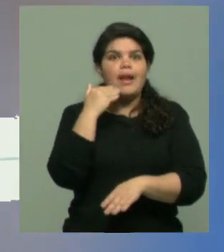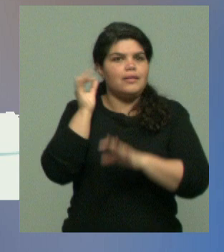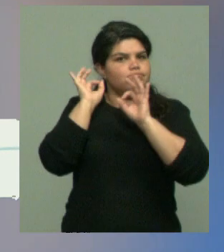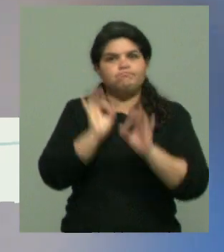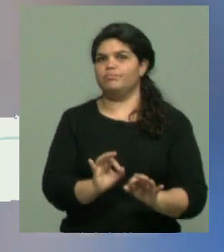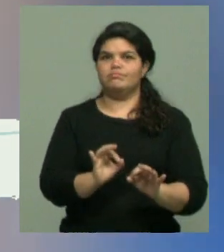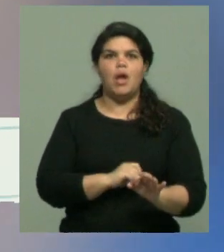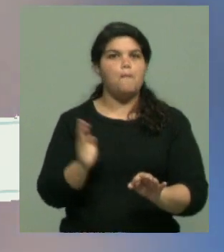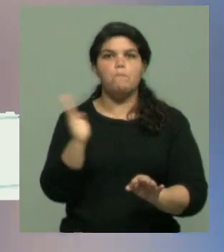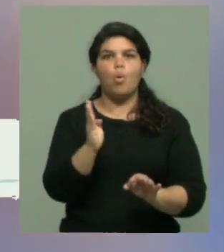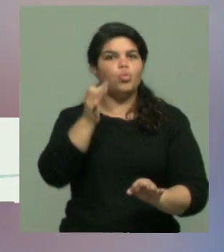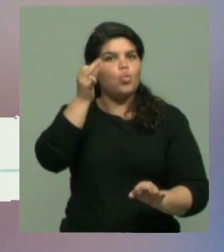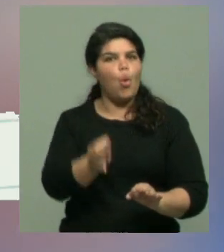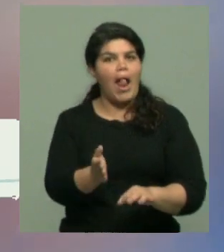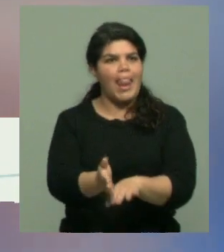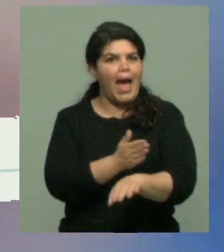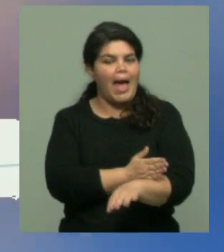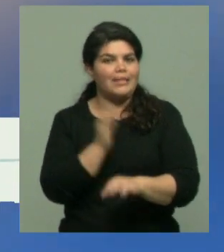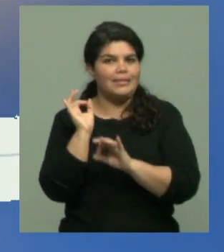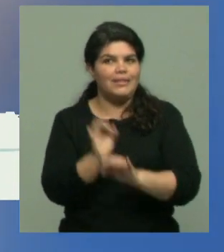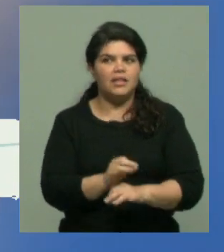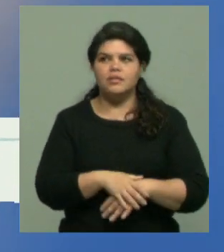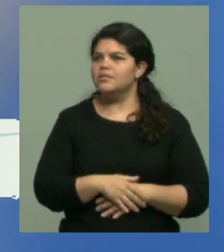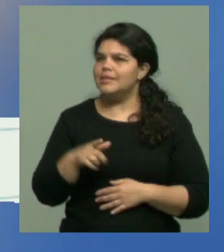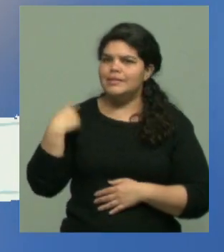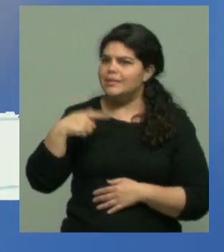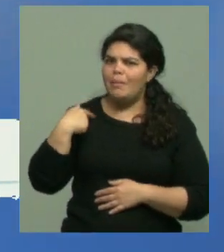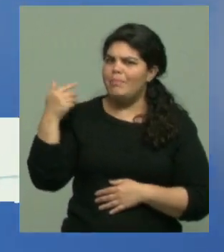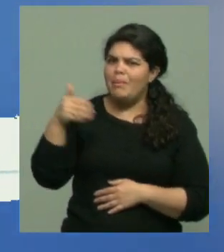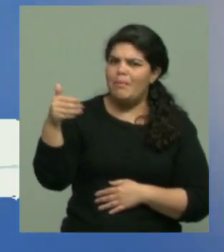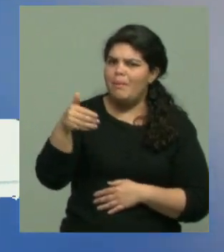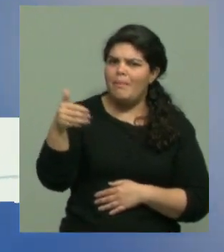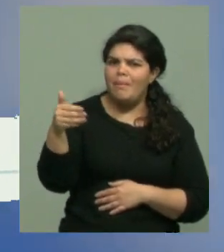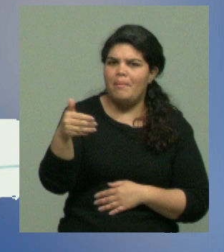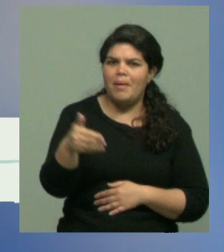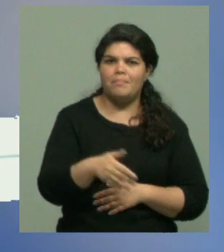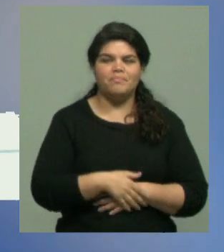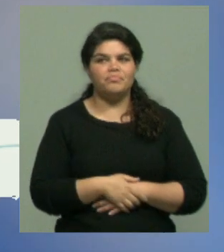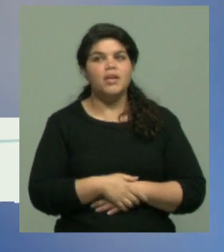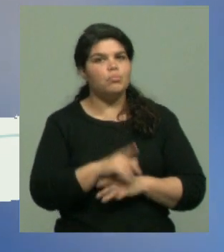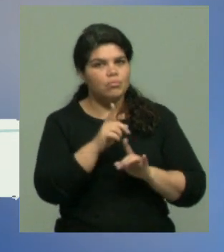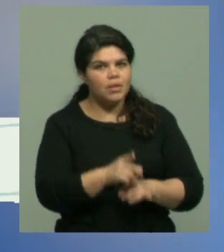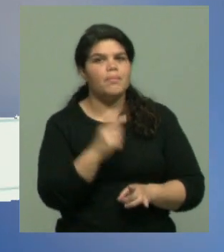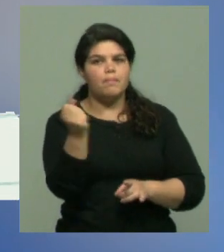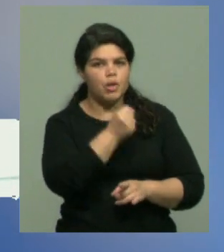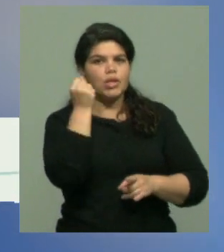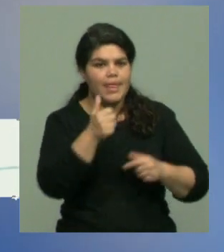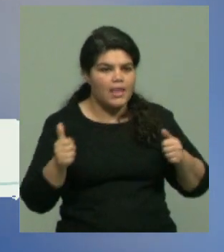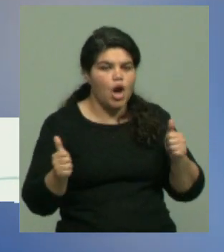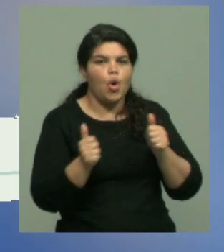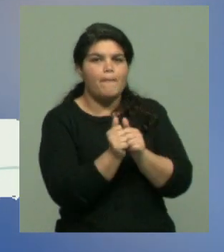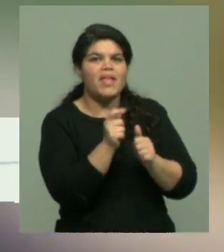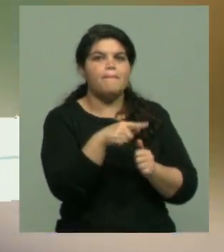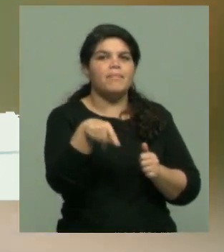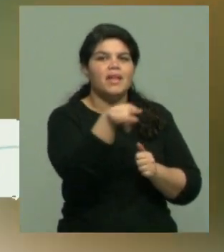La puntualidad, ¿no? Es terrible. Sí, no se pierde, falta nunca. Una sola clase. Bueno, es importante en este caso el acompañamiento, digo, de parte de ustedes, que son quienes